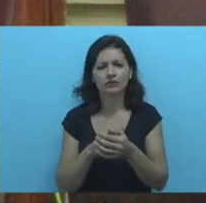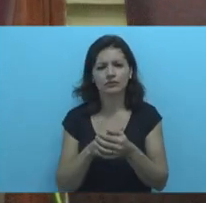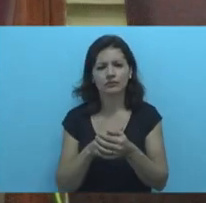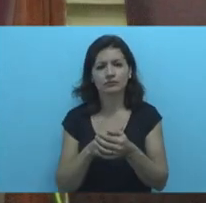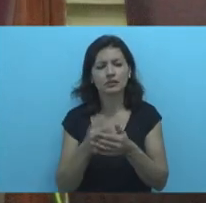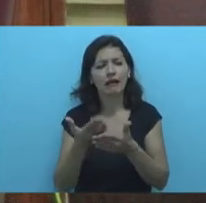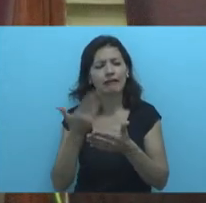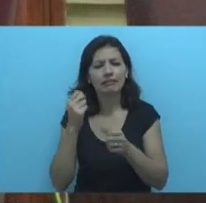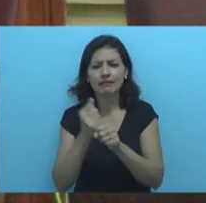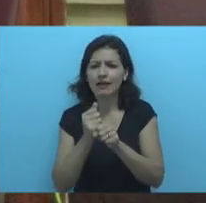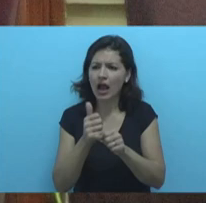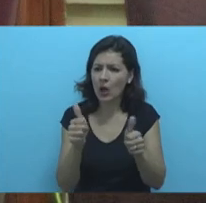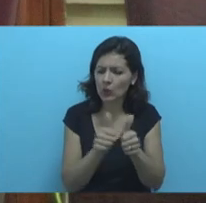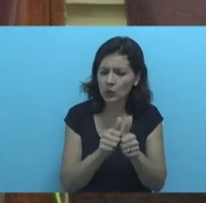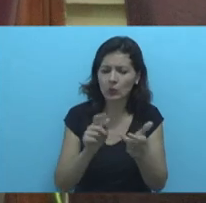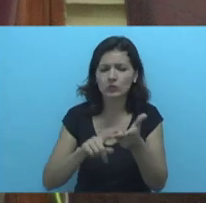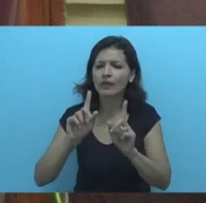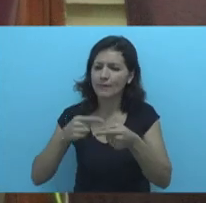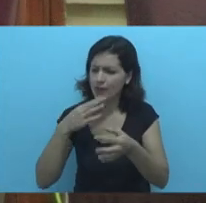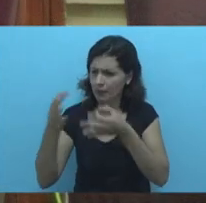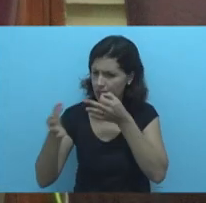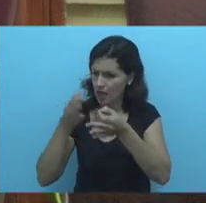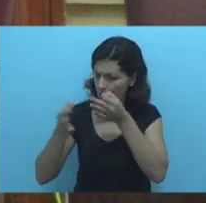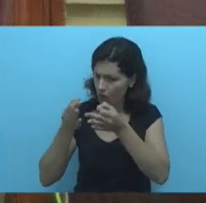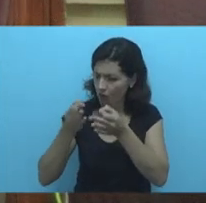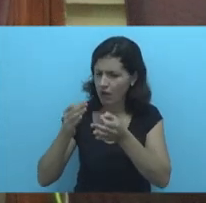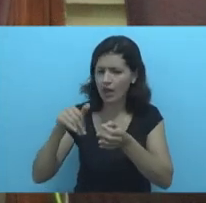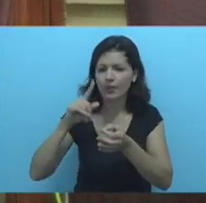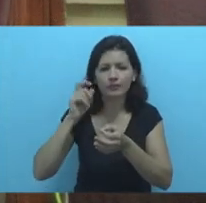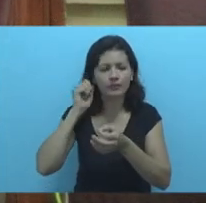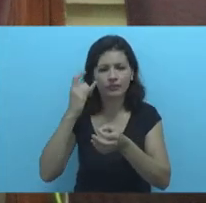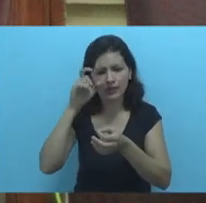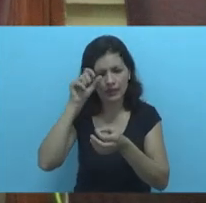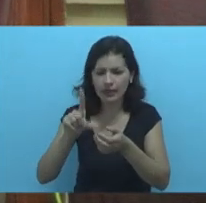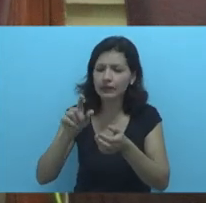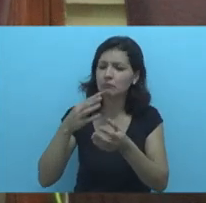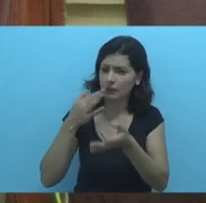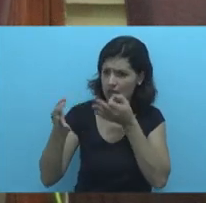Tuve la posibilidad de tener diálogo con Miguel, tuve la posibilidad de tener diálogo